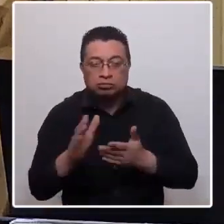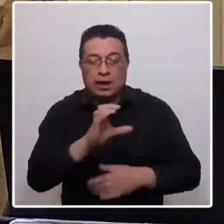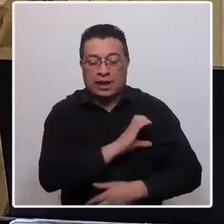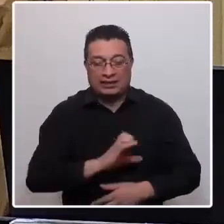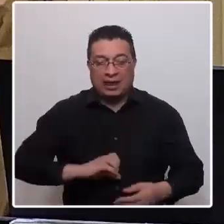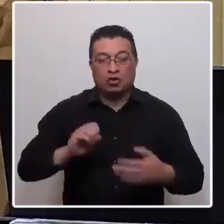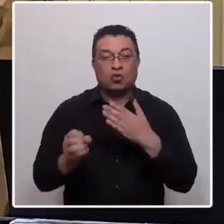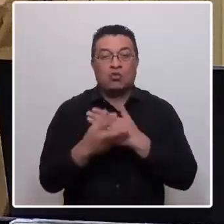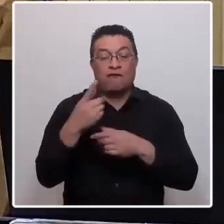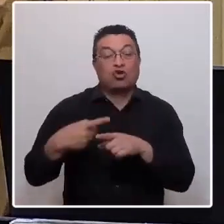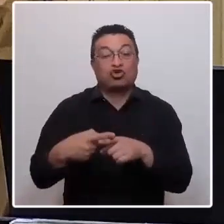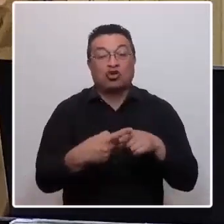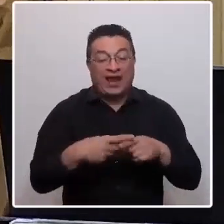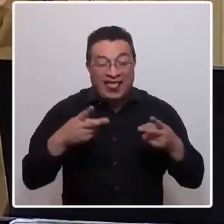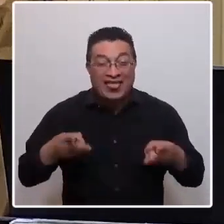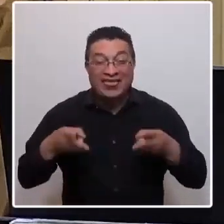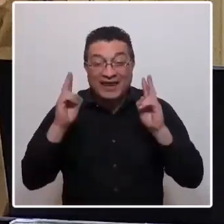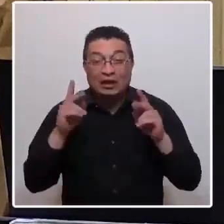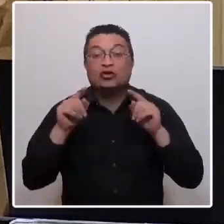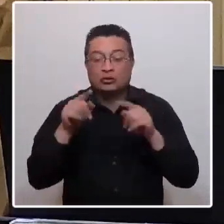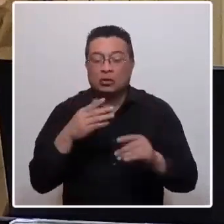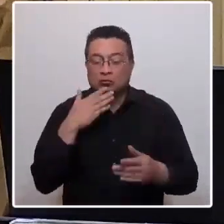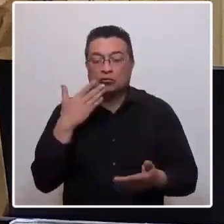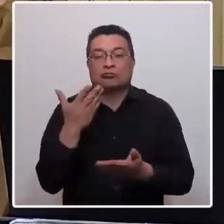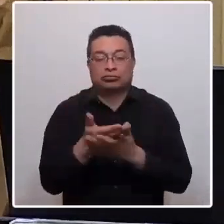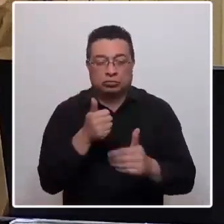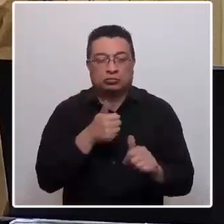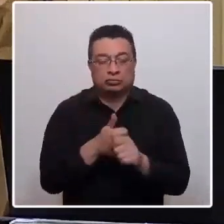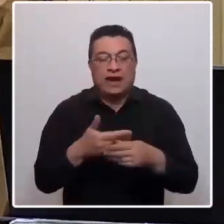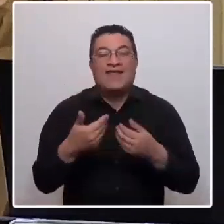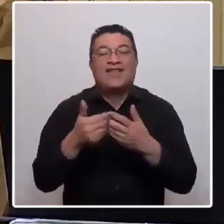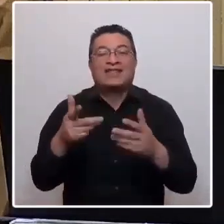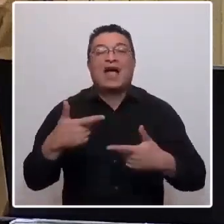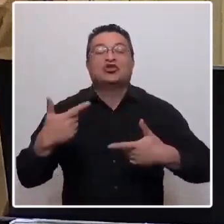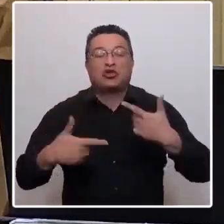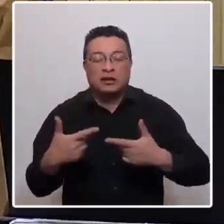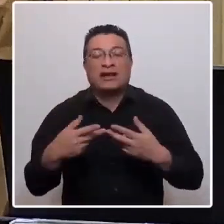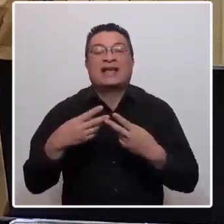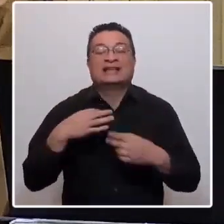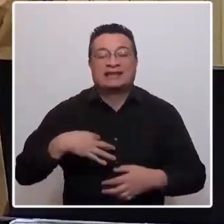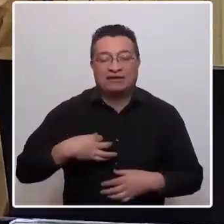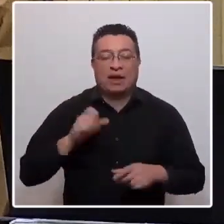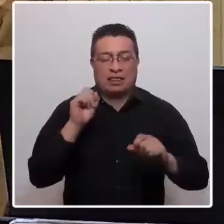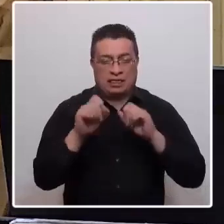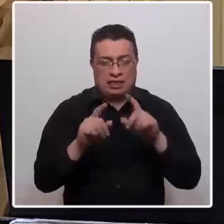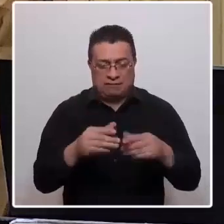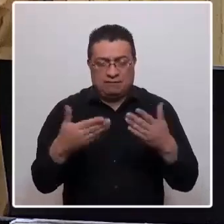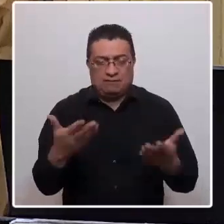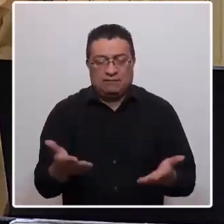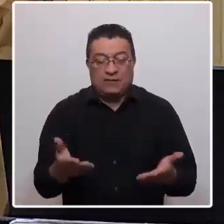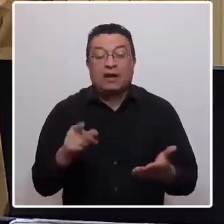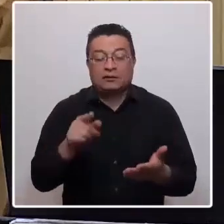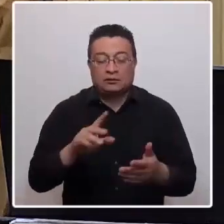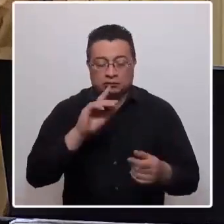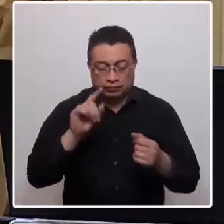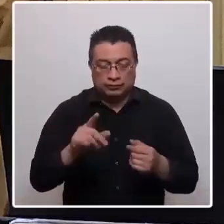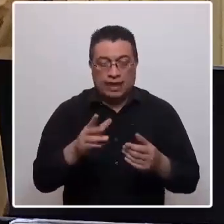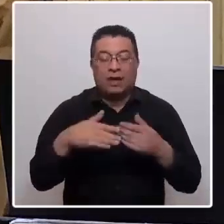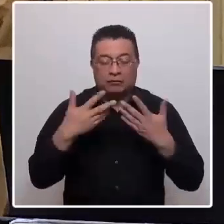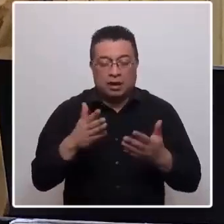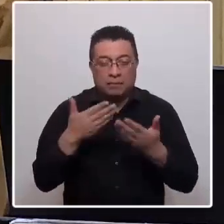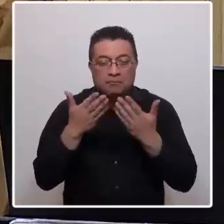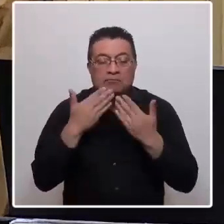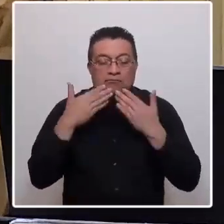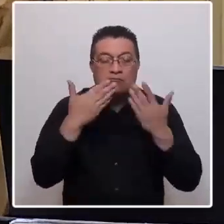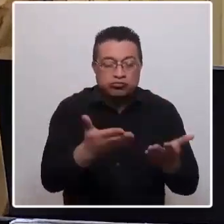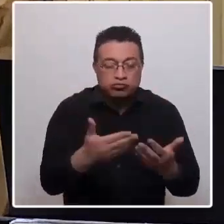social de derecho, ya no se plantea desde las libertades civiles y políticas, derechos negativos de defensa, sino que se funda en derechos de prestaciones a cargo